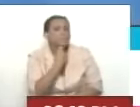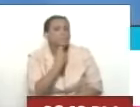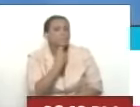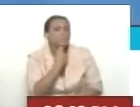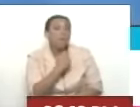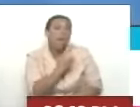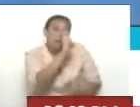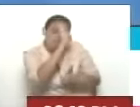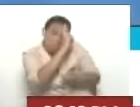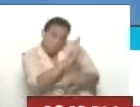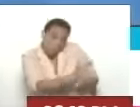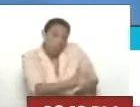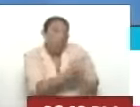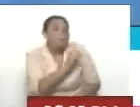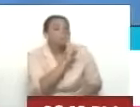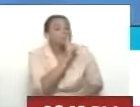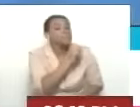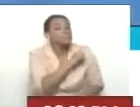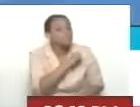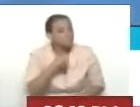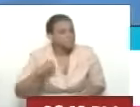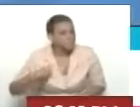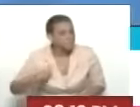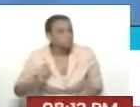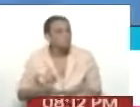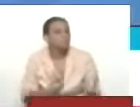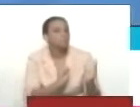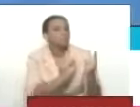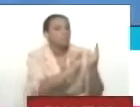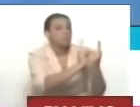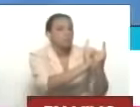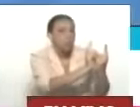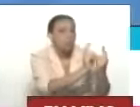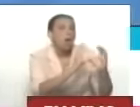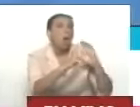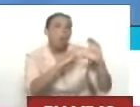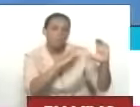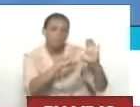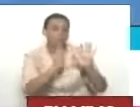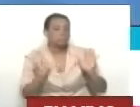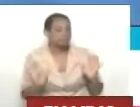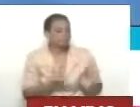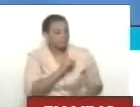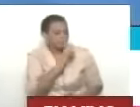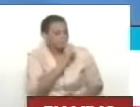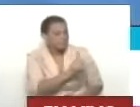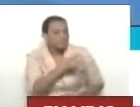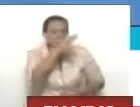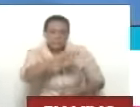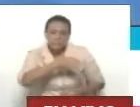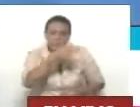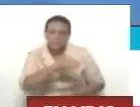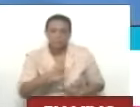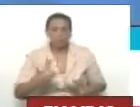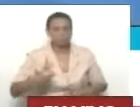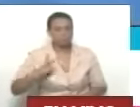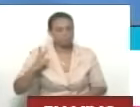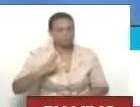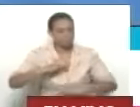Venezuela ha respetado el carácter reservado y privado de esas conversaciones, siempre.